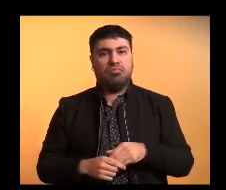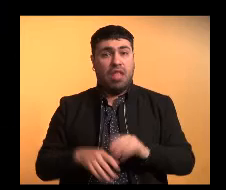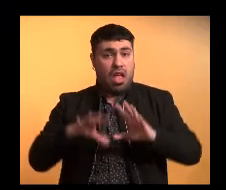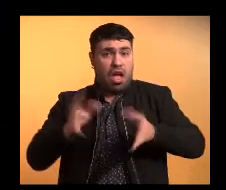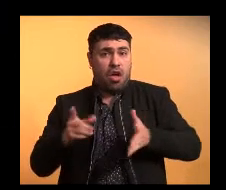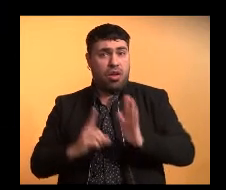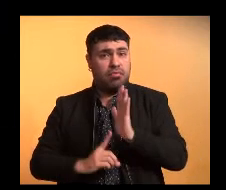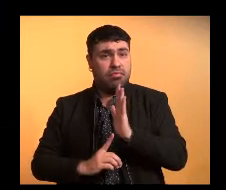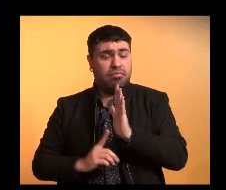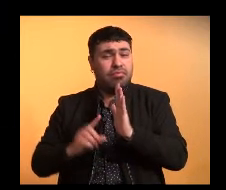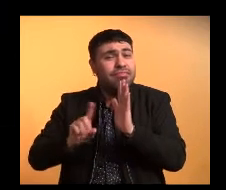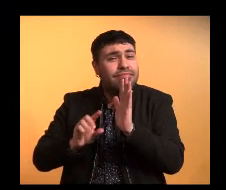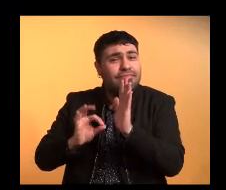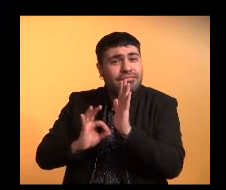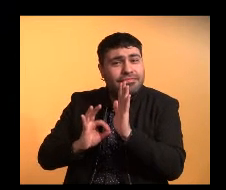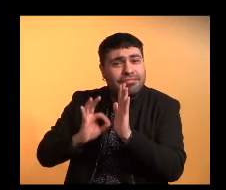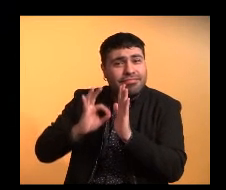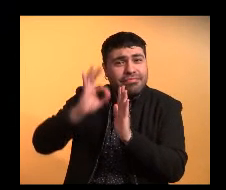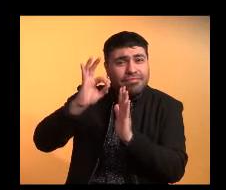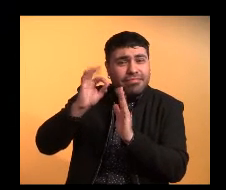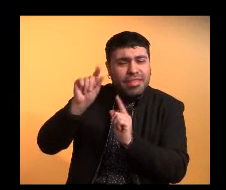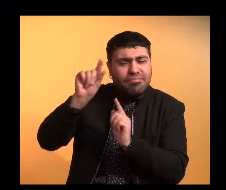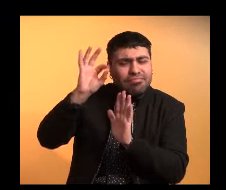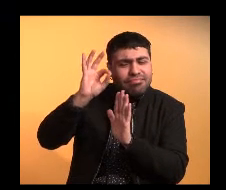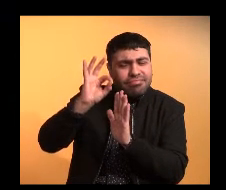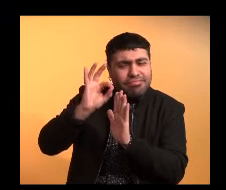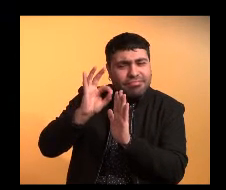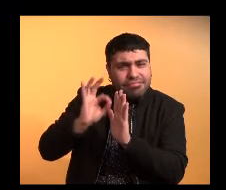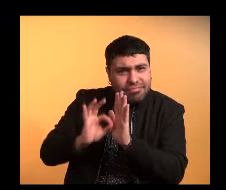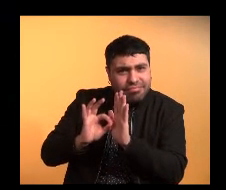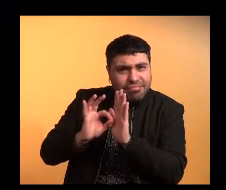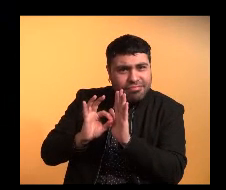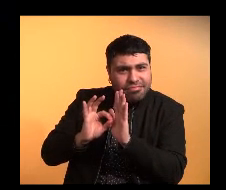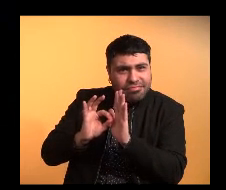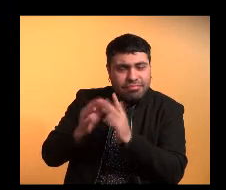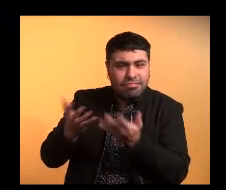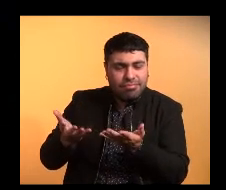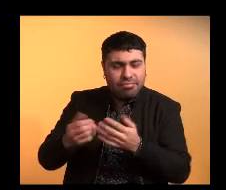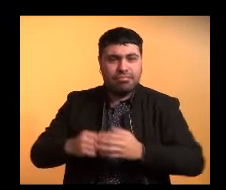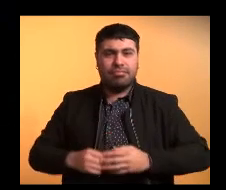y se mantiene como un continente prácticamente aislado del resto del planeta.